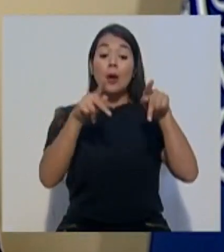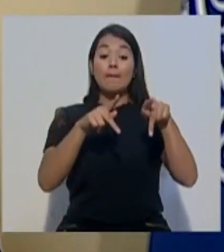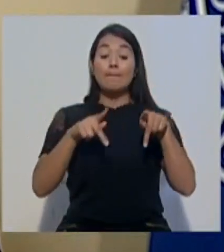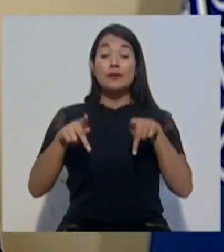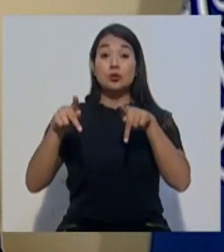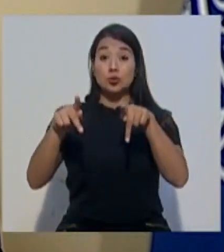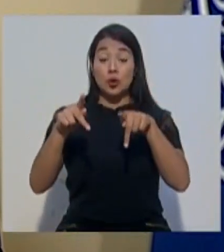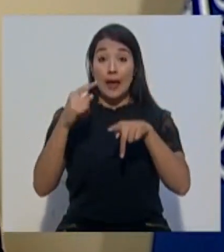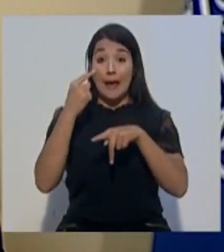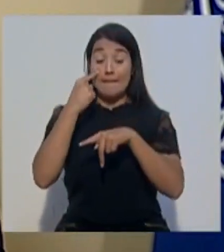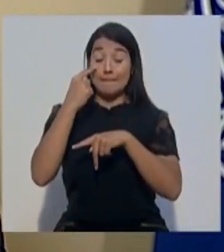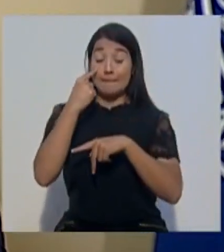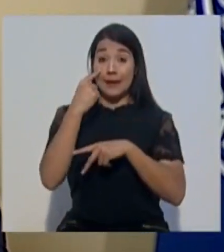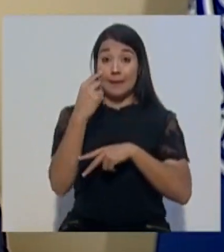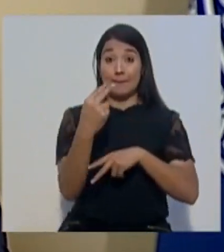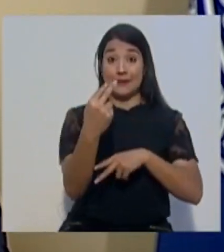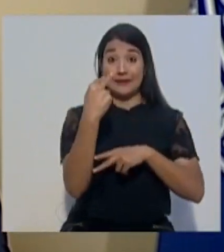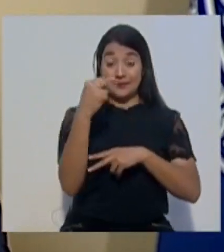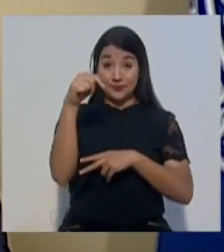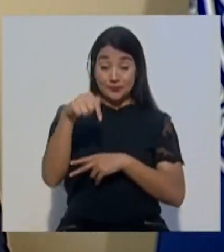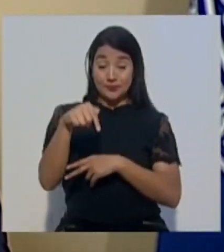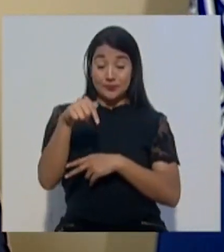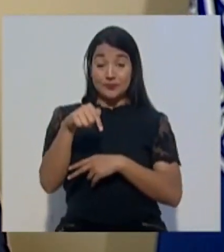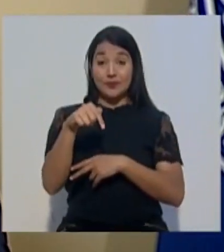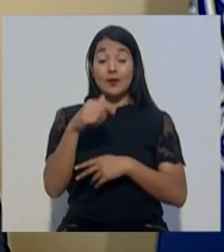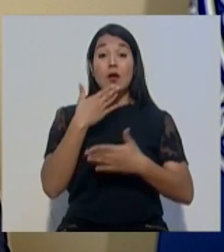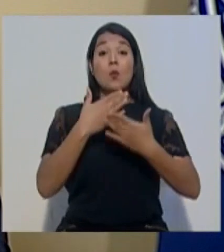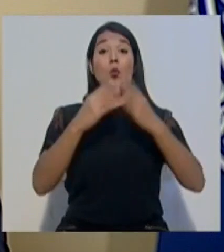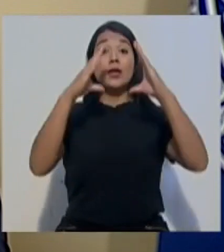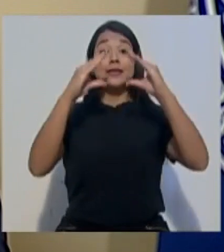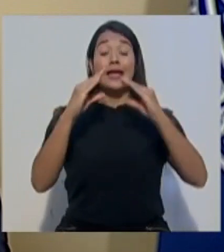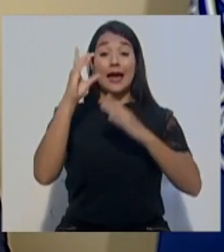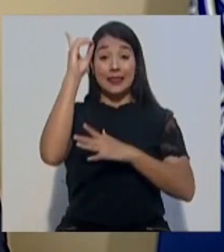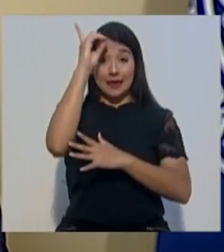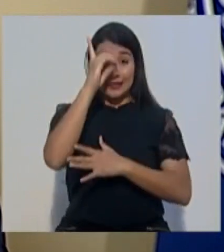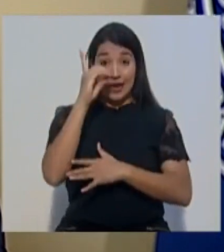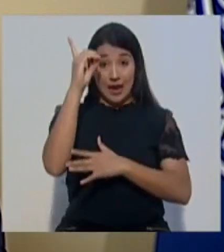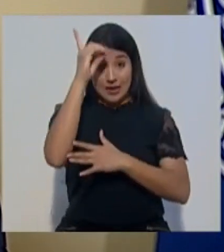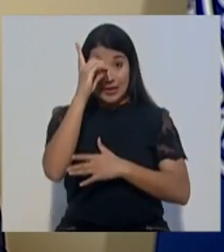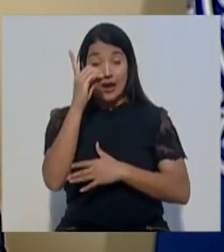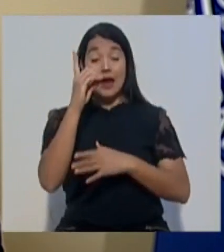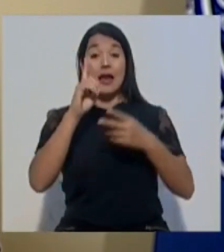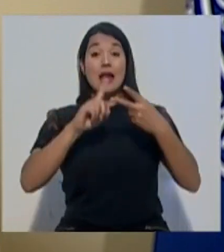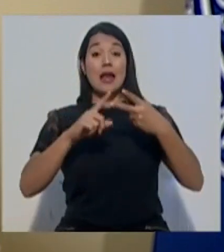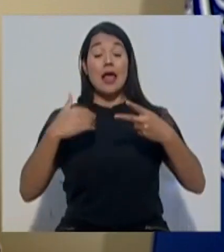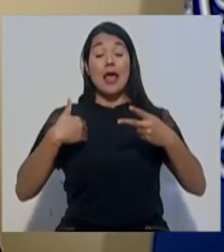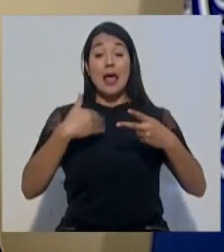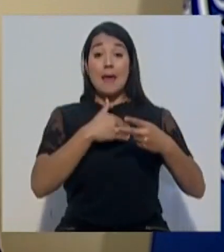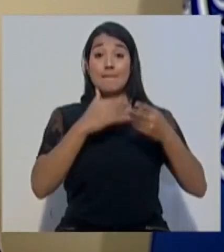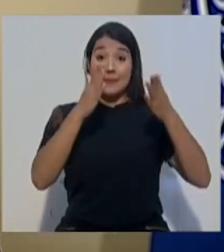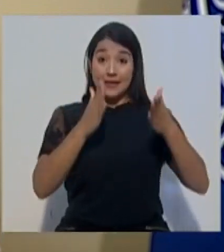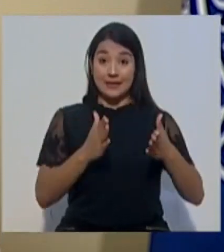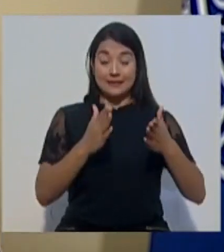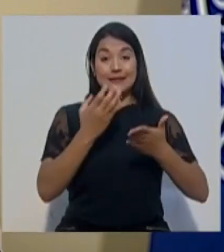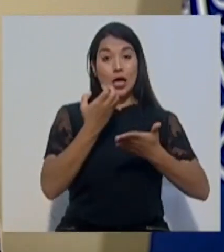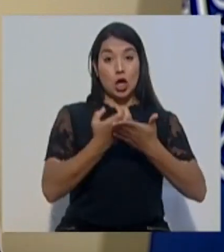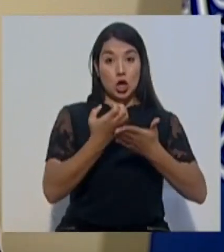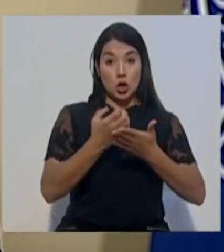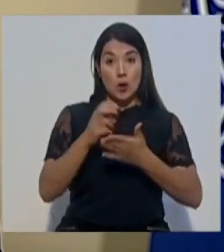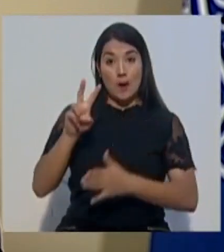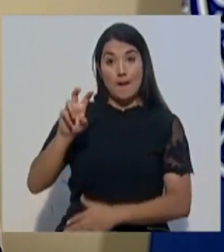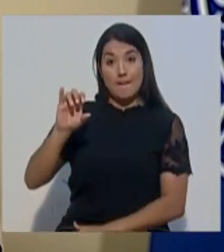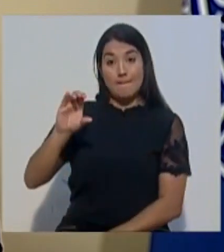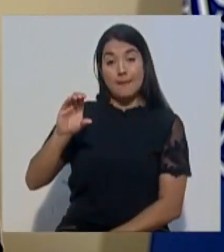esta transmisión, a don Daniel, a su hogar, a la ministra de Economía, doña Victoria, y a